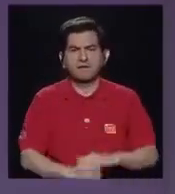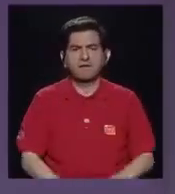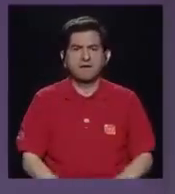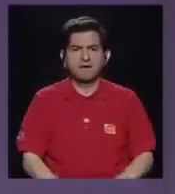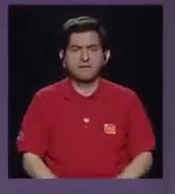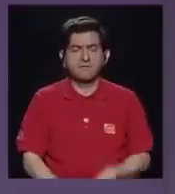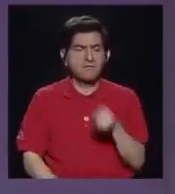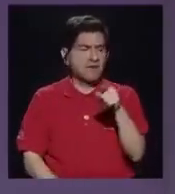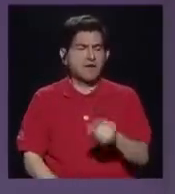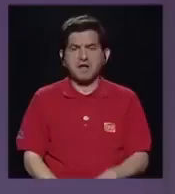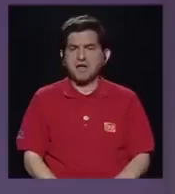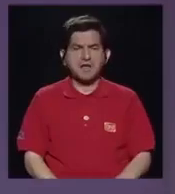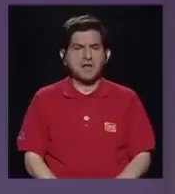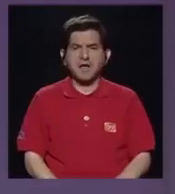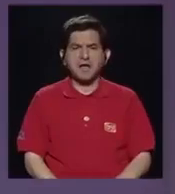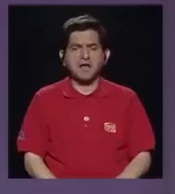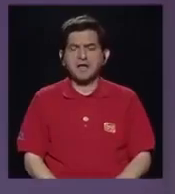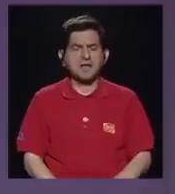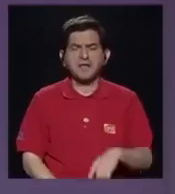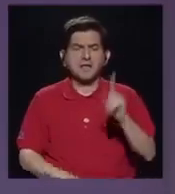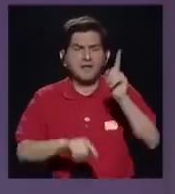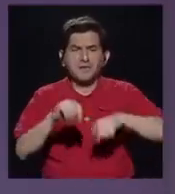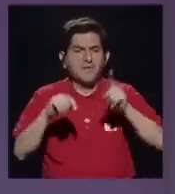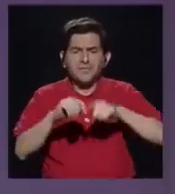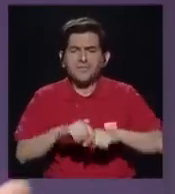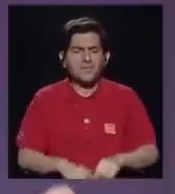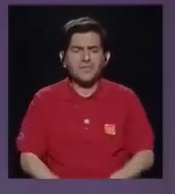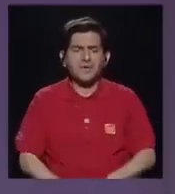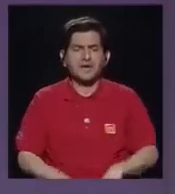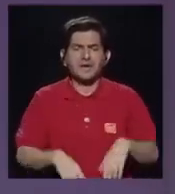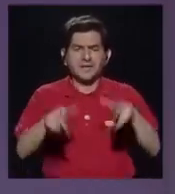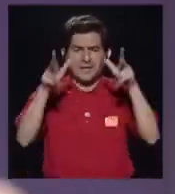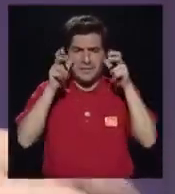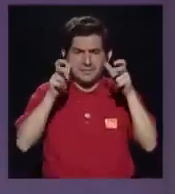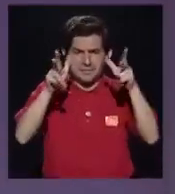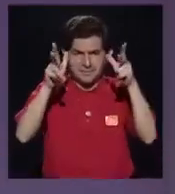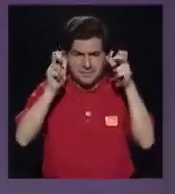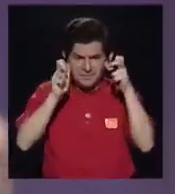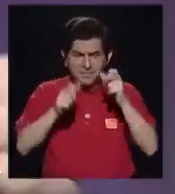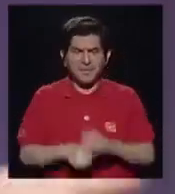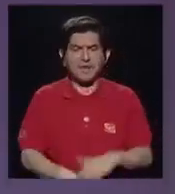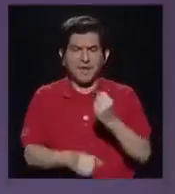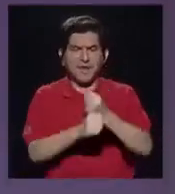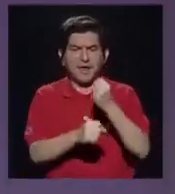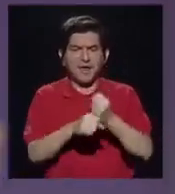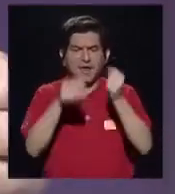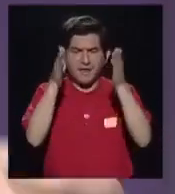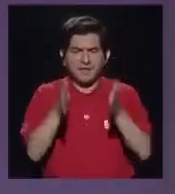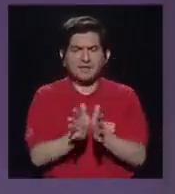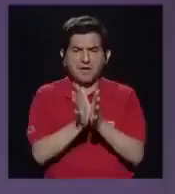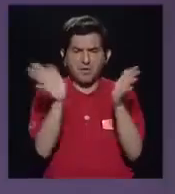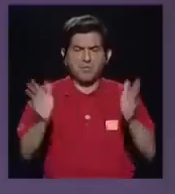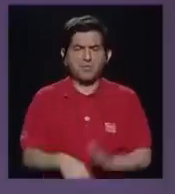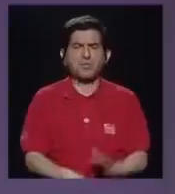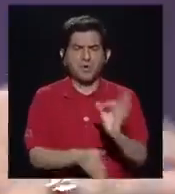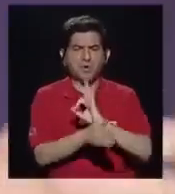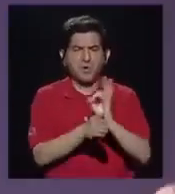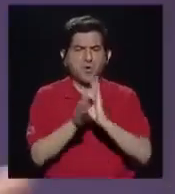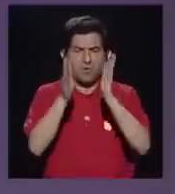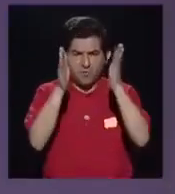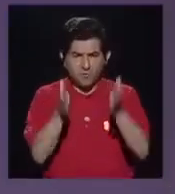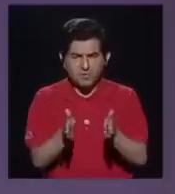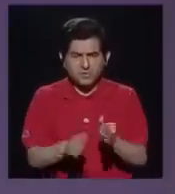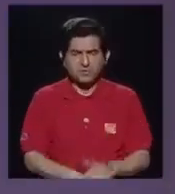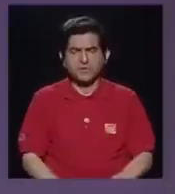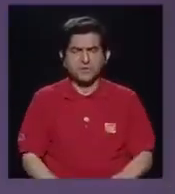no hay una no hay un receptor del otro no consigue el otro lado el el el empleado público la gente Estatal el mecanógrafo